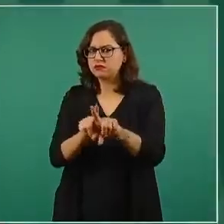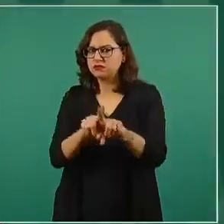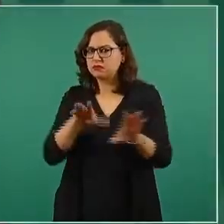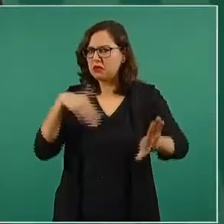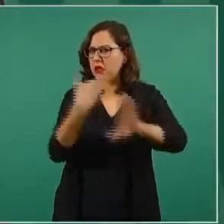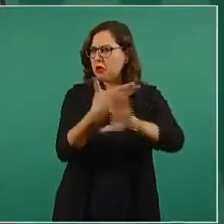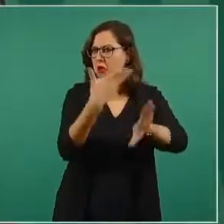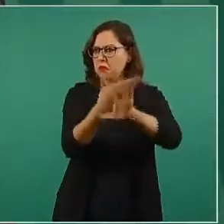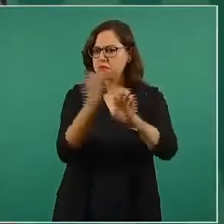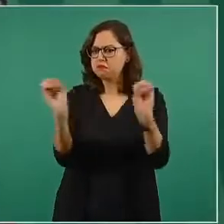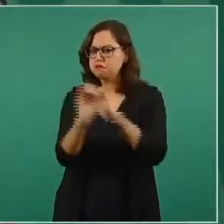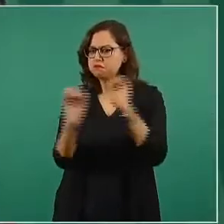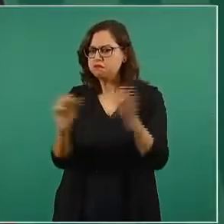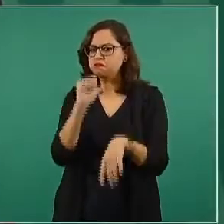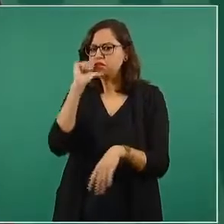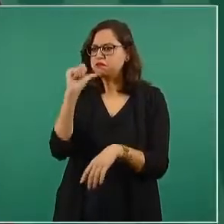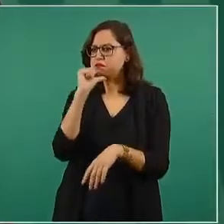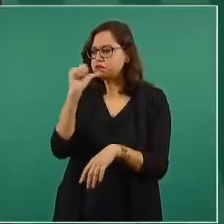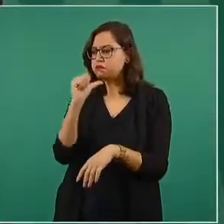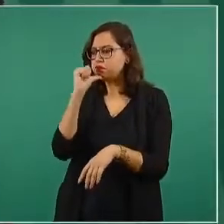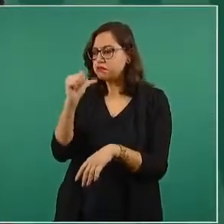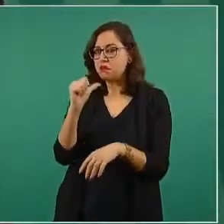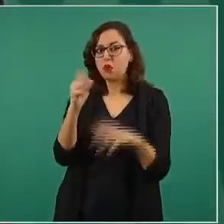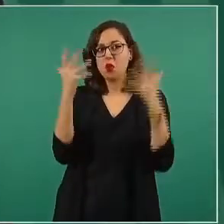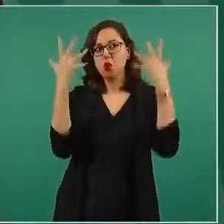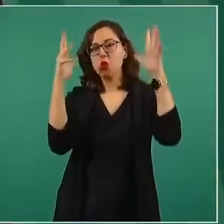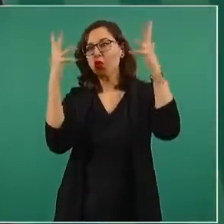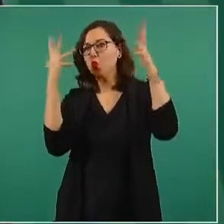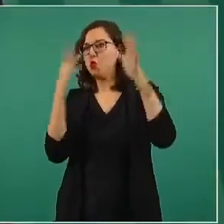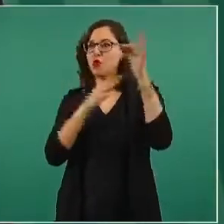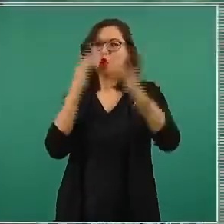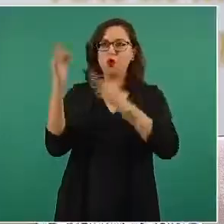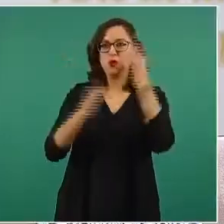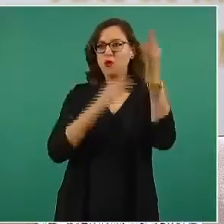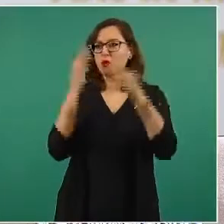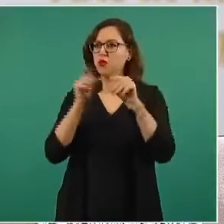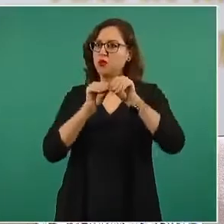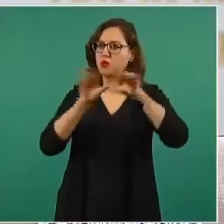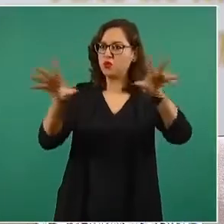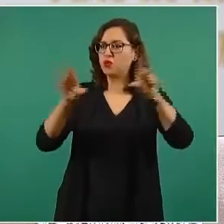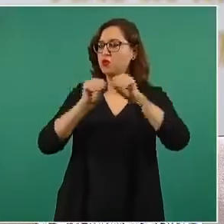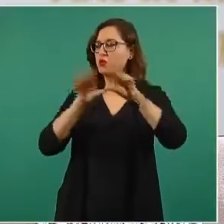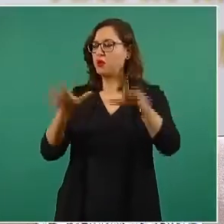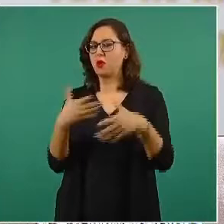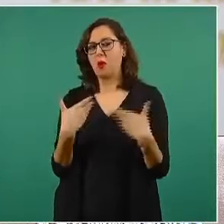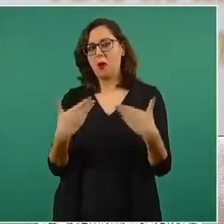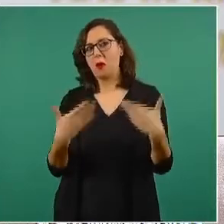conservadores y que lo alaban en las columnas, sale